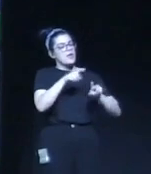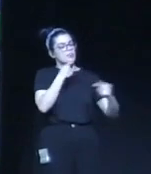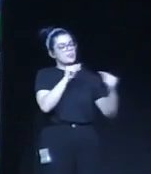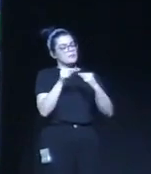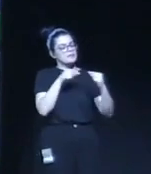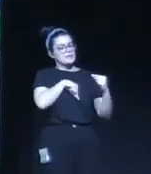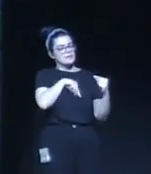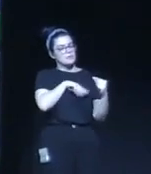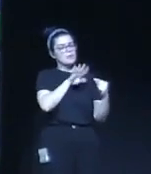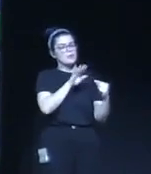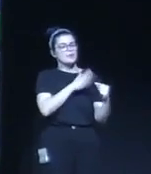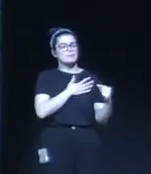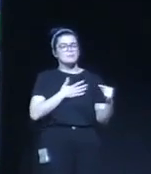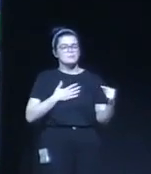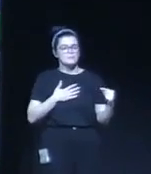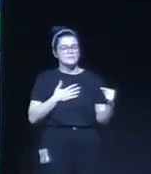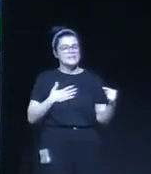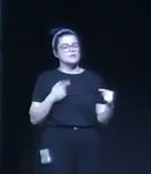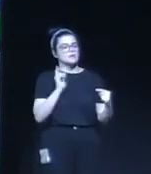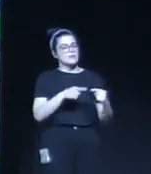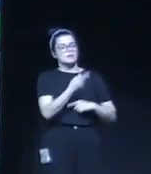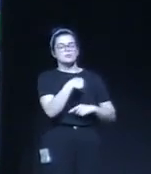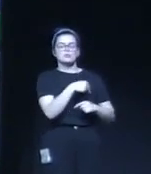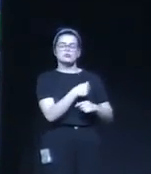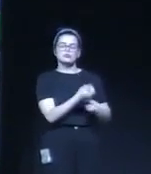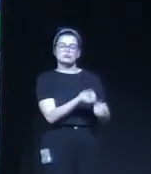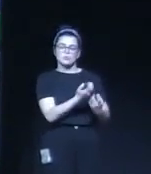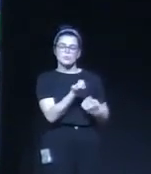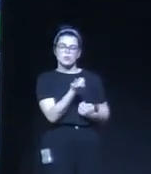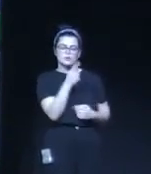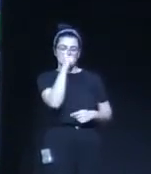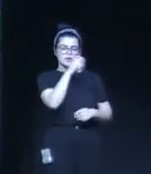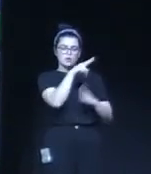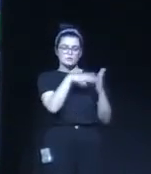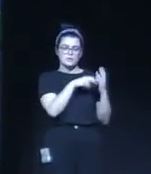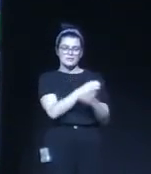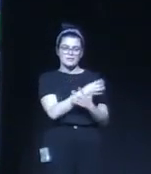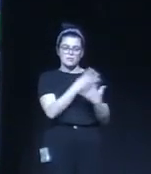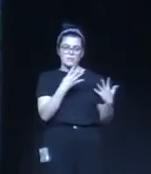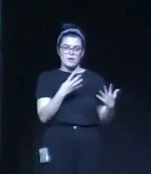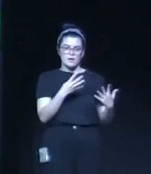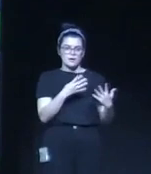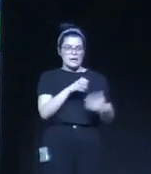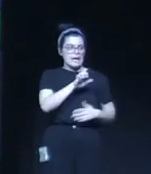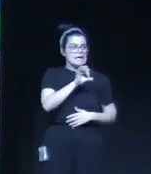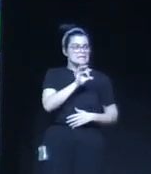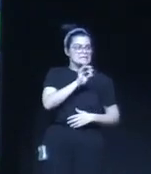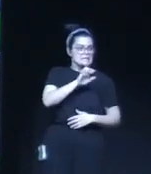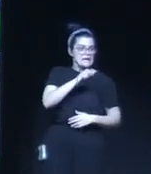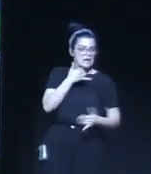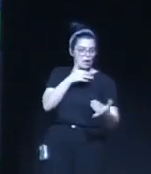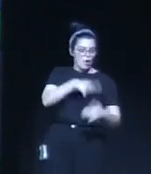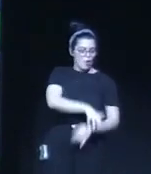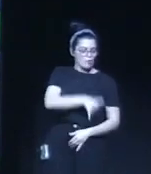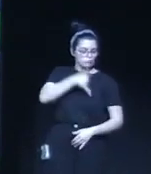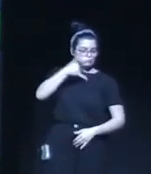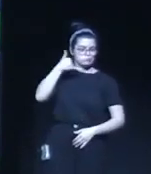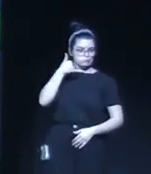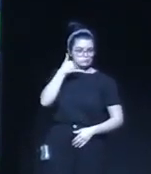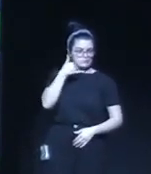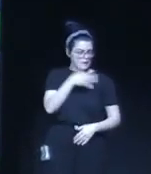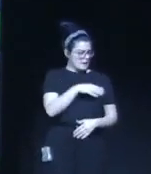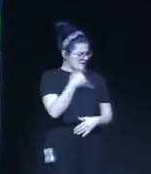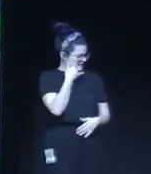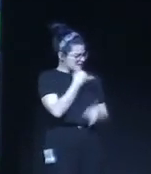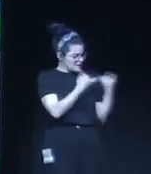poco cómo es ese momento en el que en 2019 Esti Urresola coge el teléfono, o no sé si cogió el teléfono, fue directamente... Sí, me llamó por el móvil. Te llamó, ¿no?